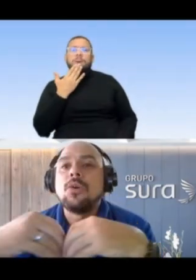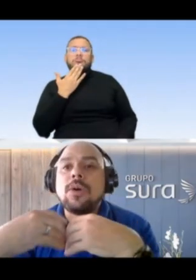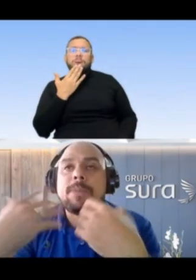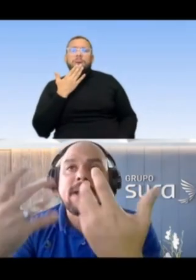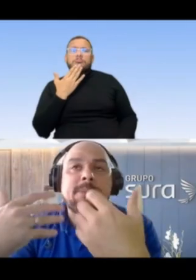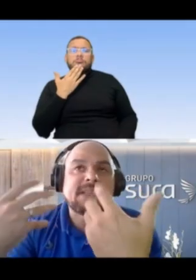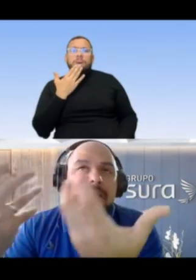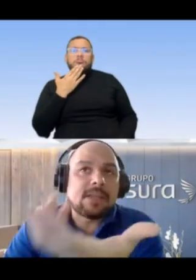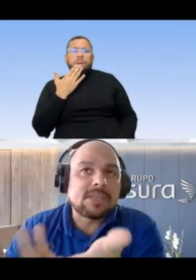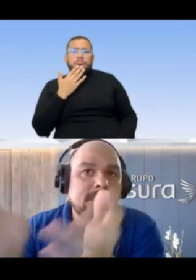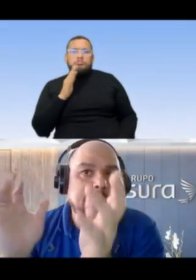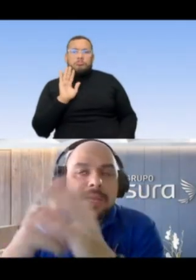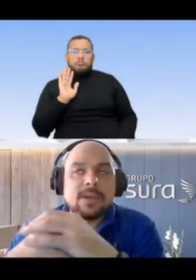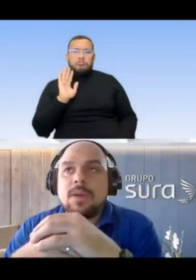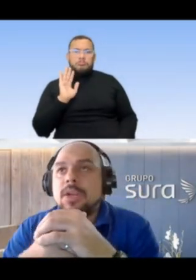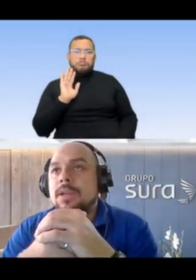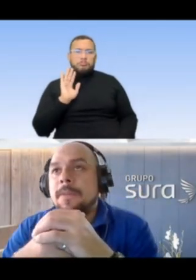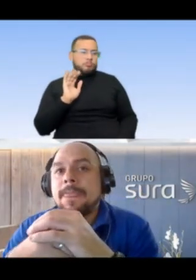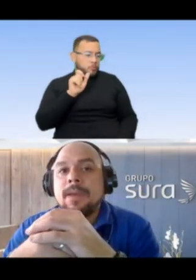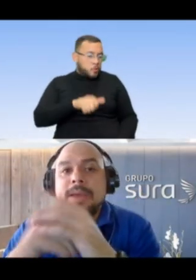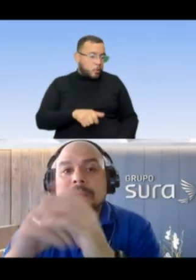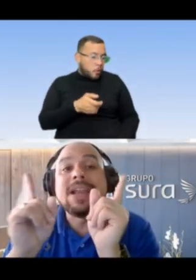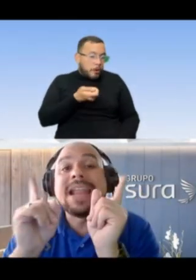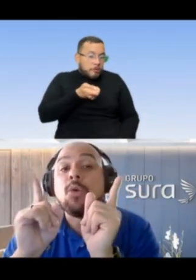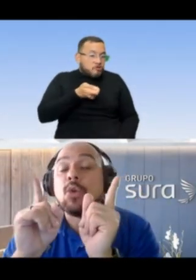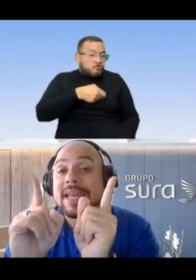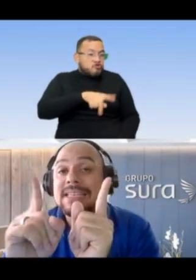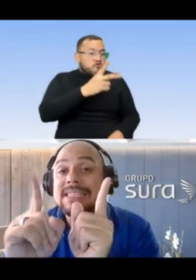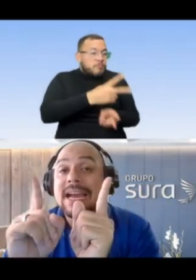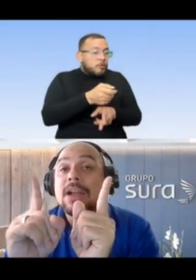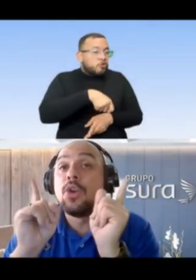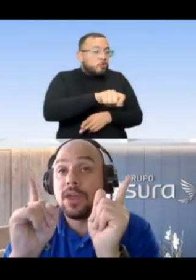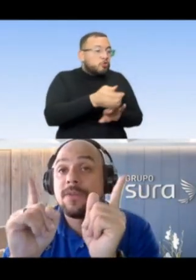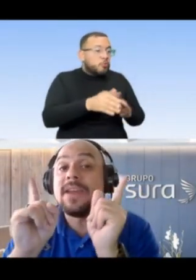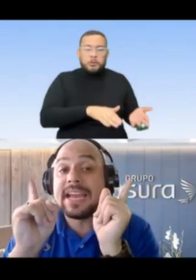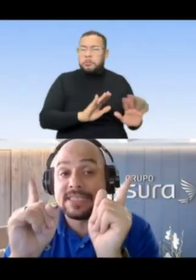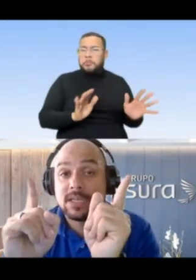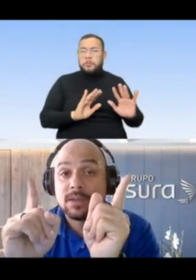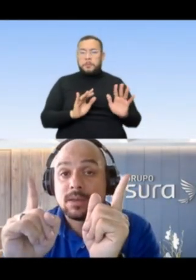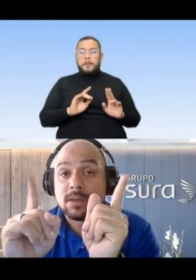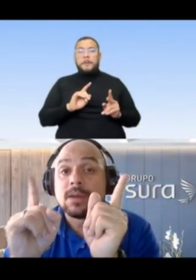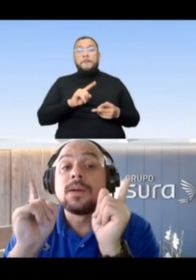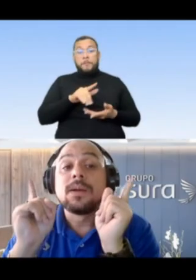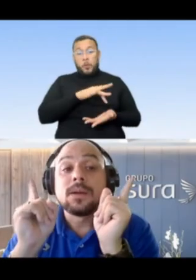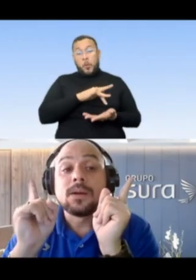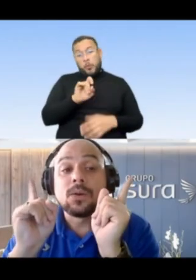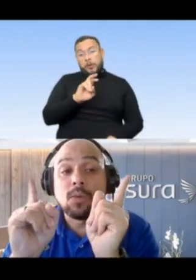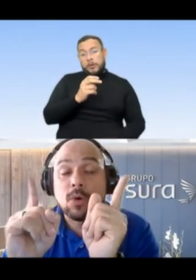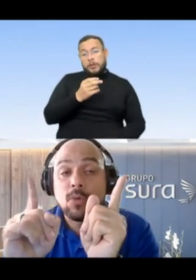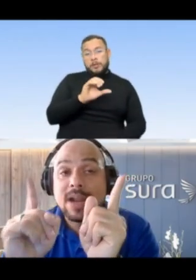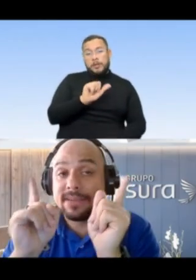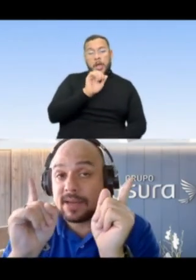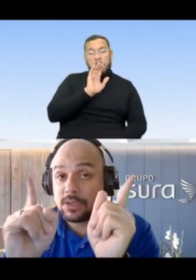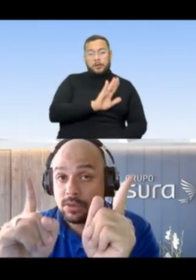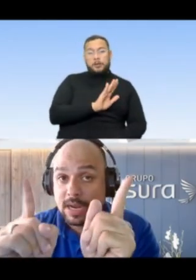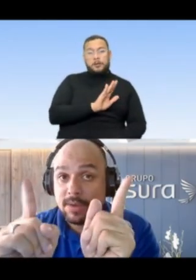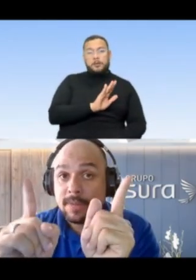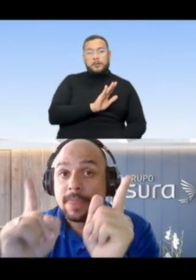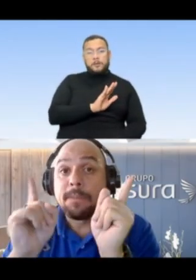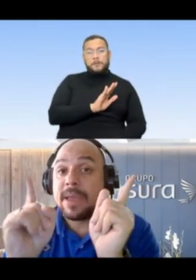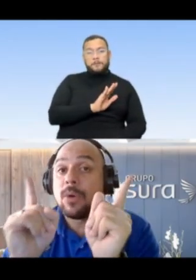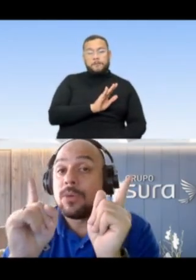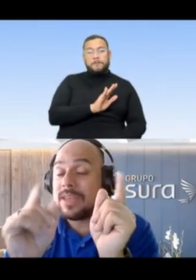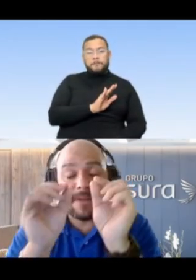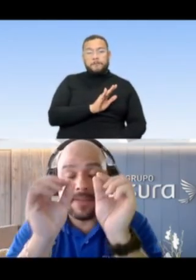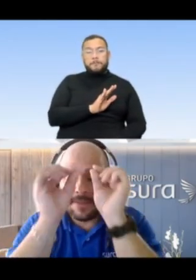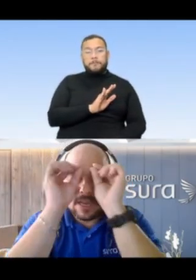¿cierto? No, el paciente no está en peligro de morir, pero la urgencia lo define así como una alteración